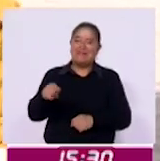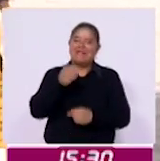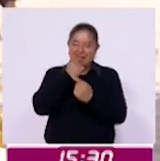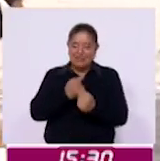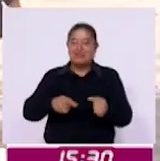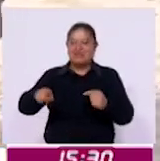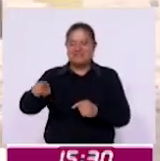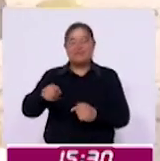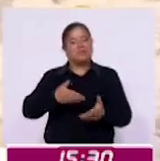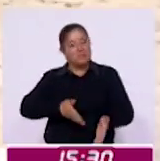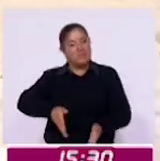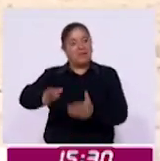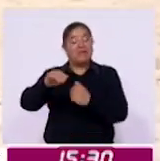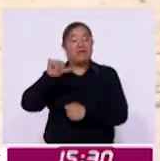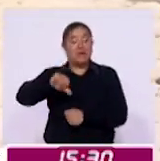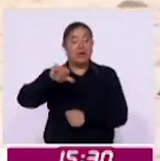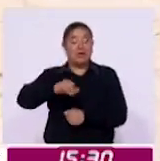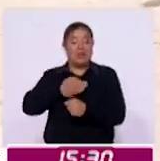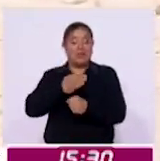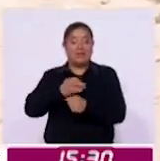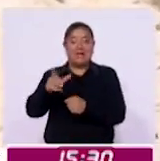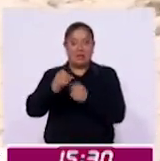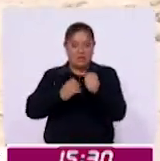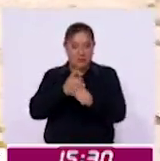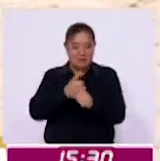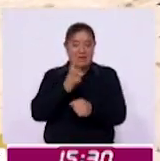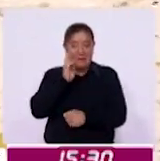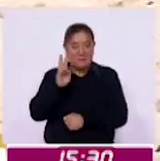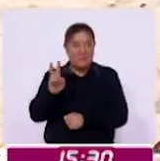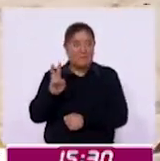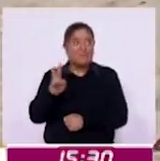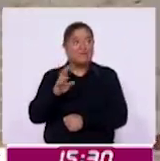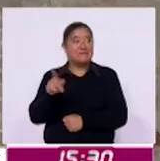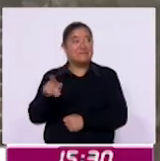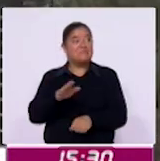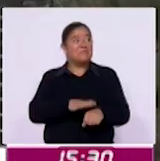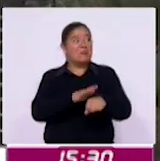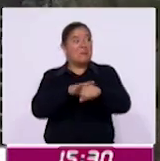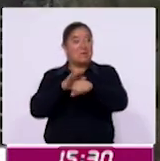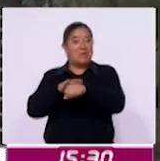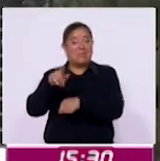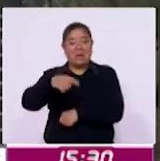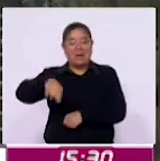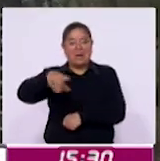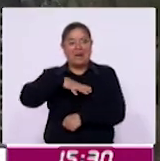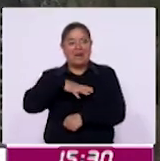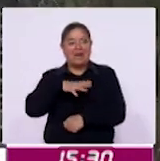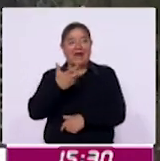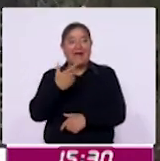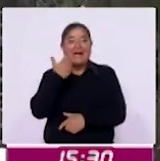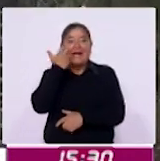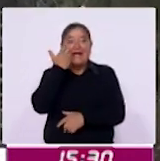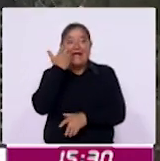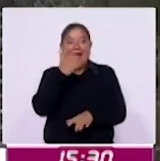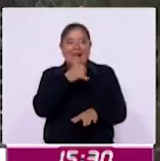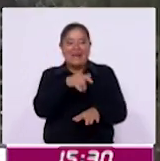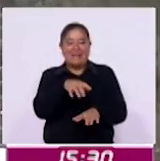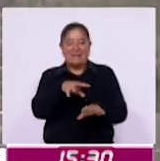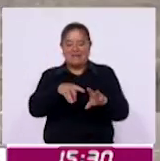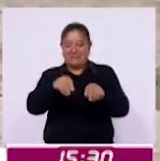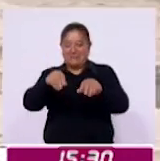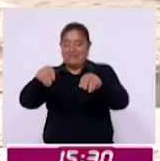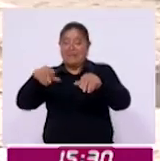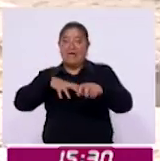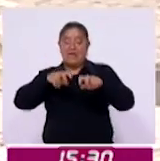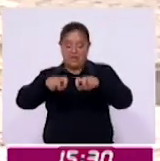los infantes y hoy que todavía se tiene la oportunidad, ya vemos que se muestra mayor avance de quitar toda la infraestructura con respecto al